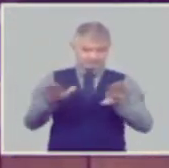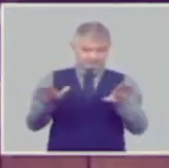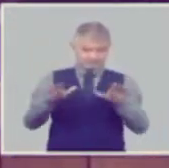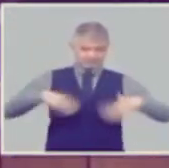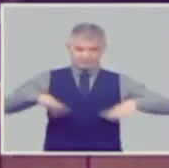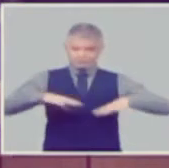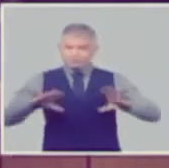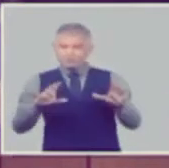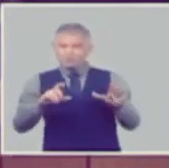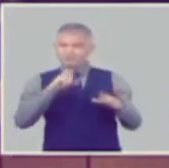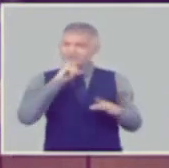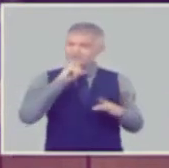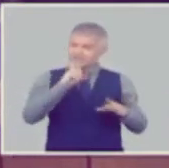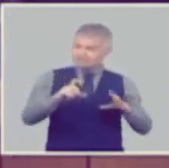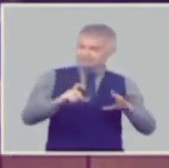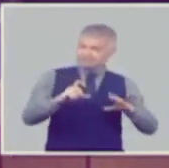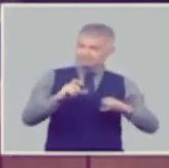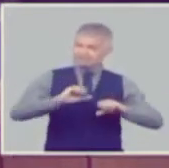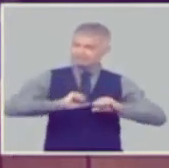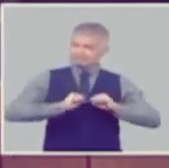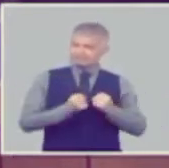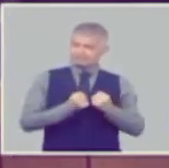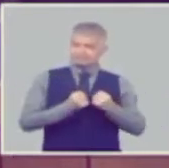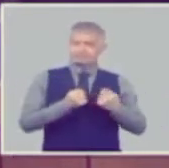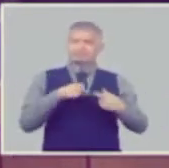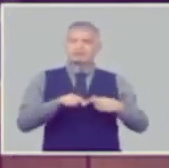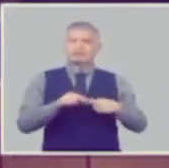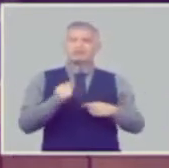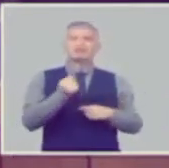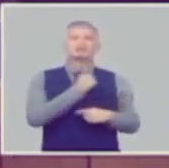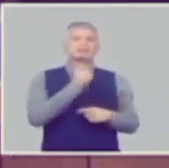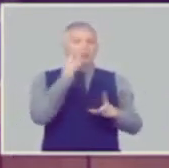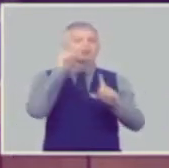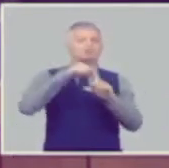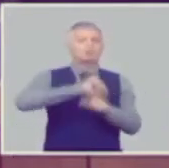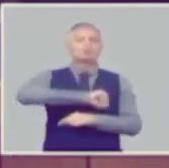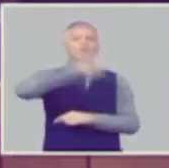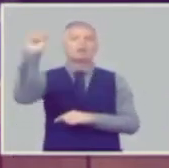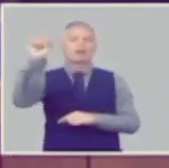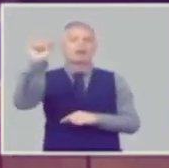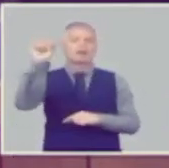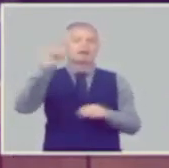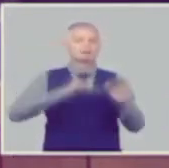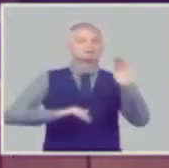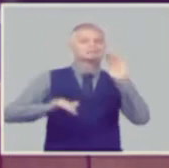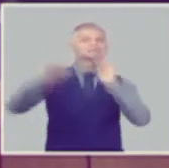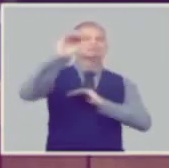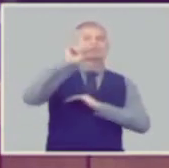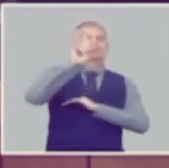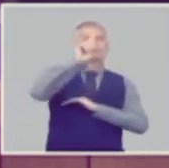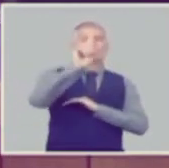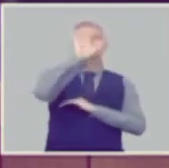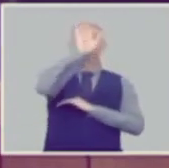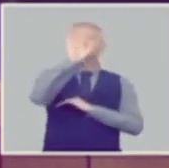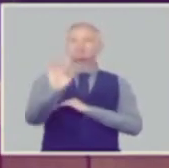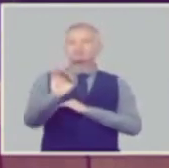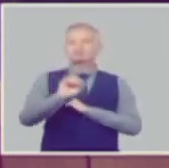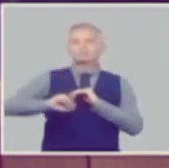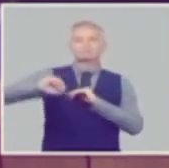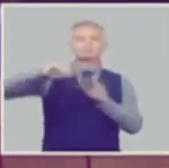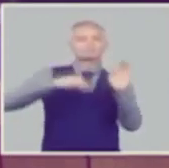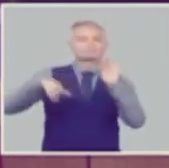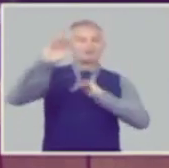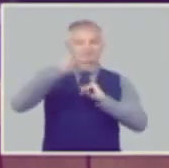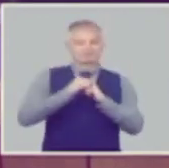fuertes restricciones, alcanzar un crecimiento en el orden del 1%. Como ha sucedido prácticamente en todas